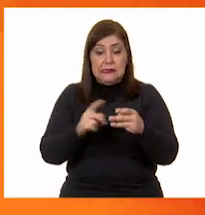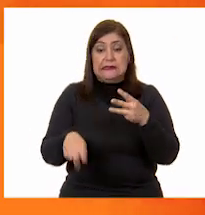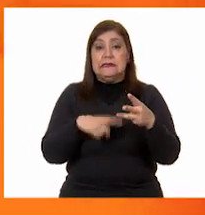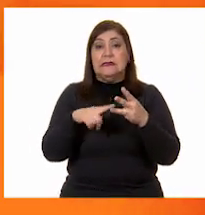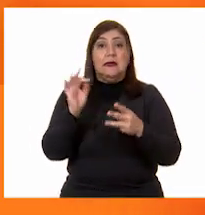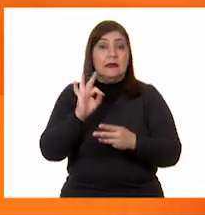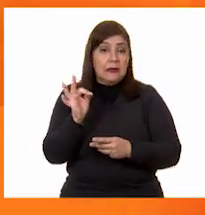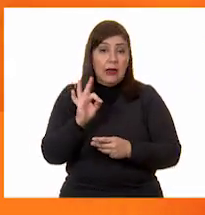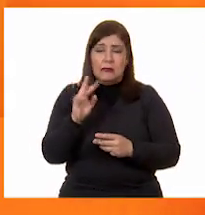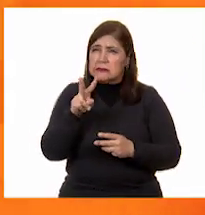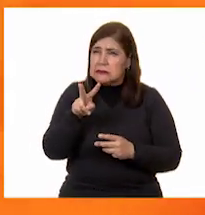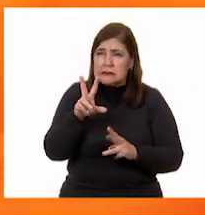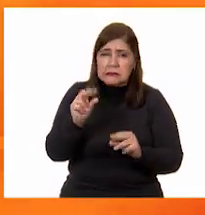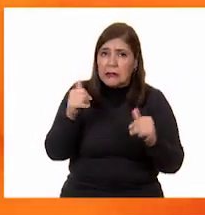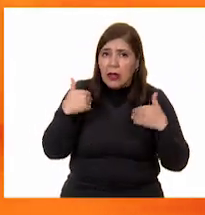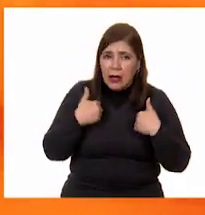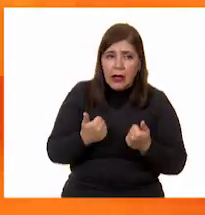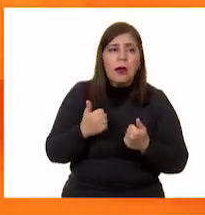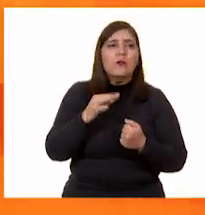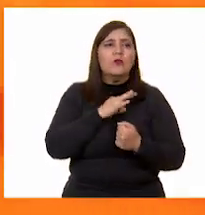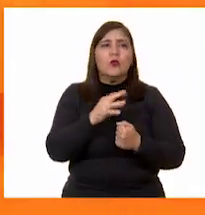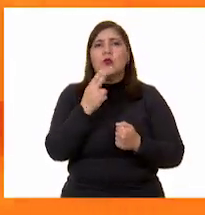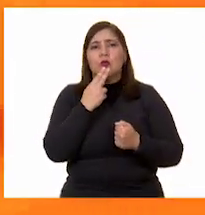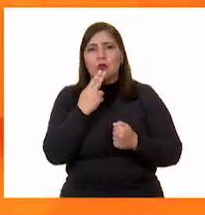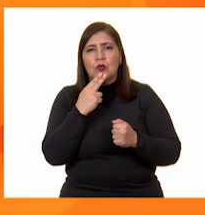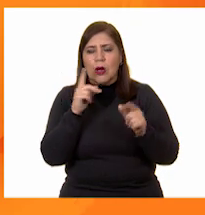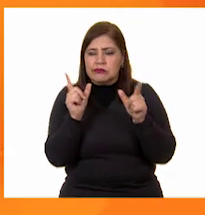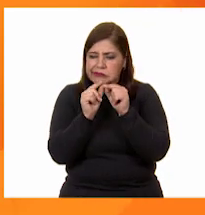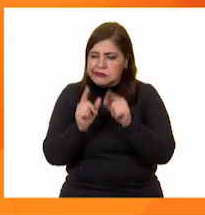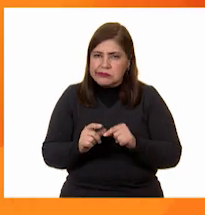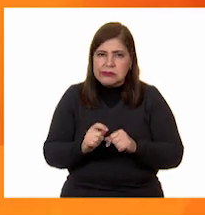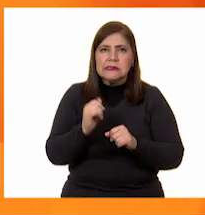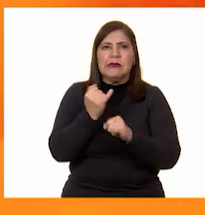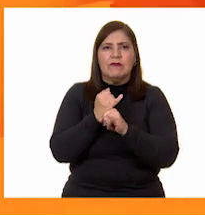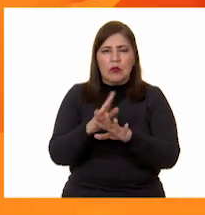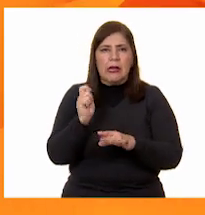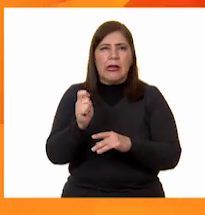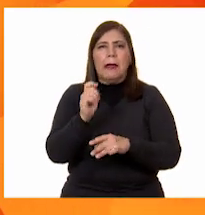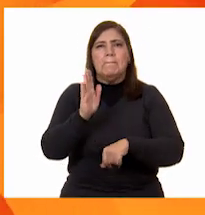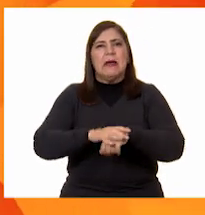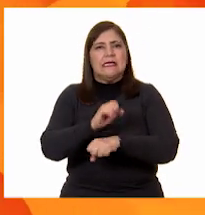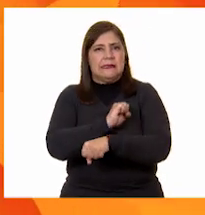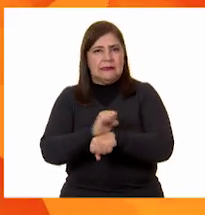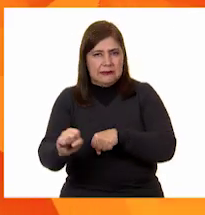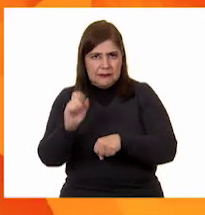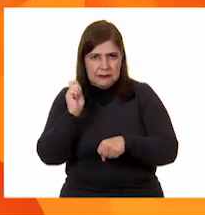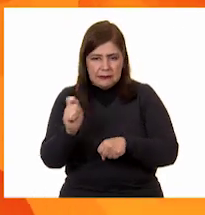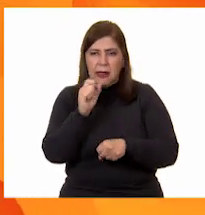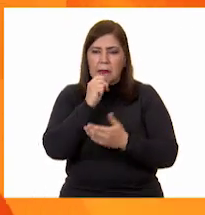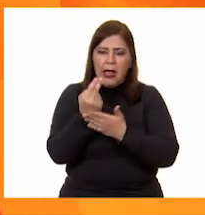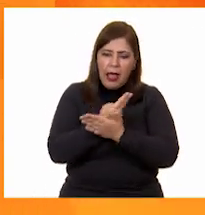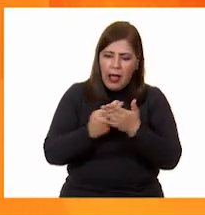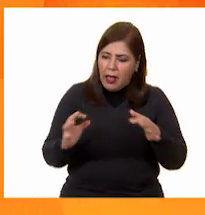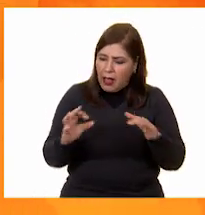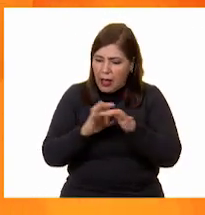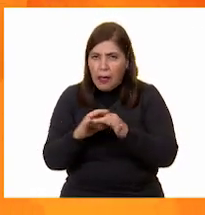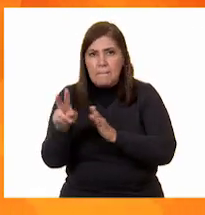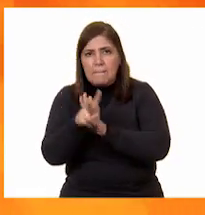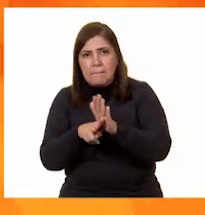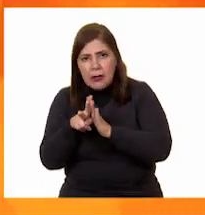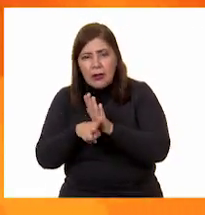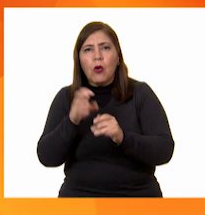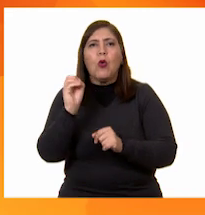dificultades en la comprensión, usar textos resumidos con lenguaje sencillo, apoyarse de dibujos, videos